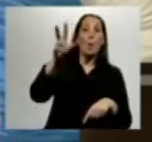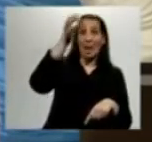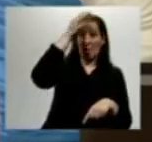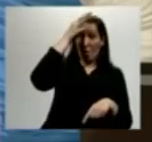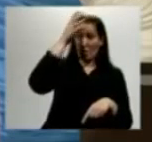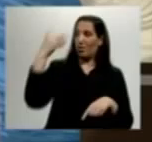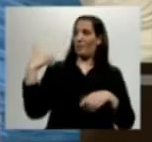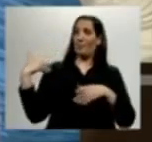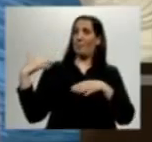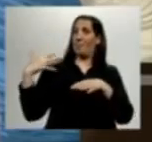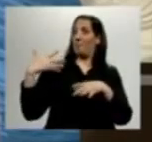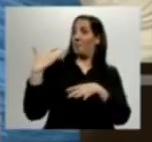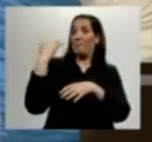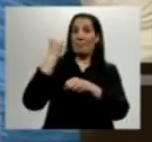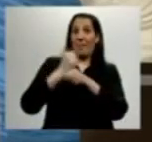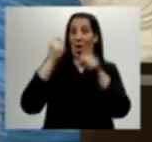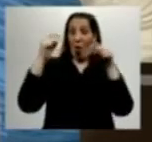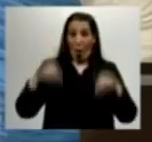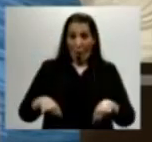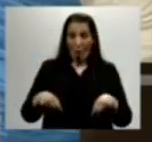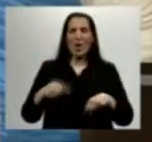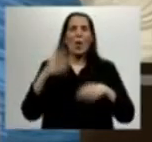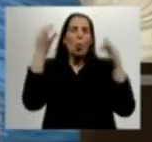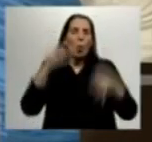hace exactamente